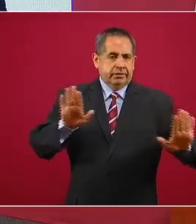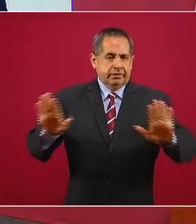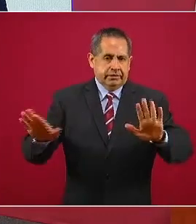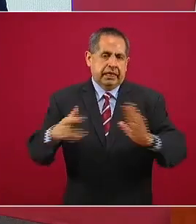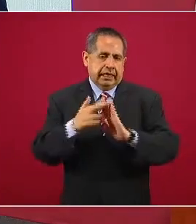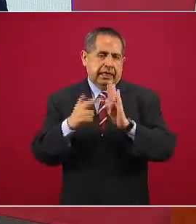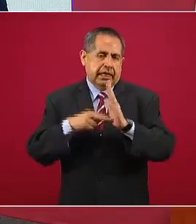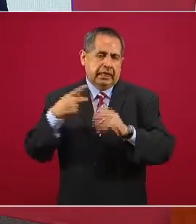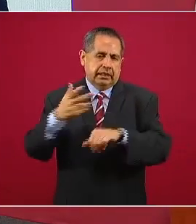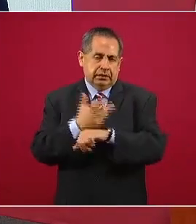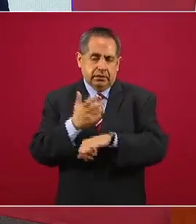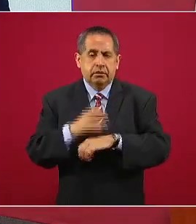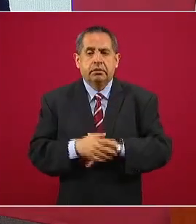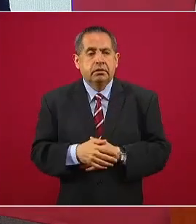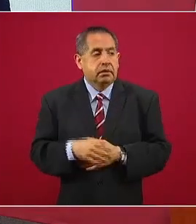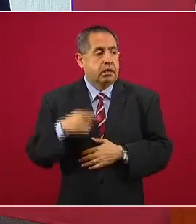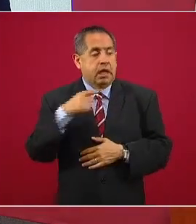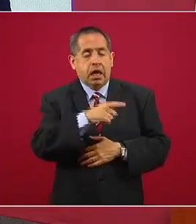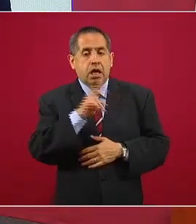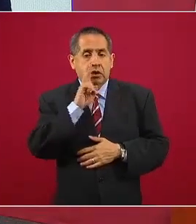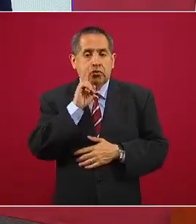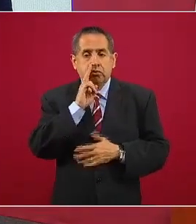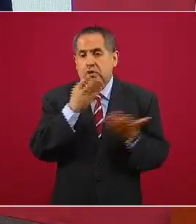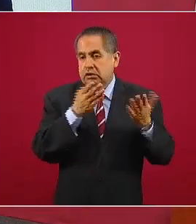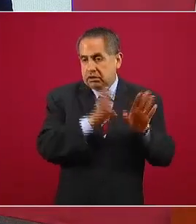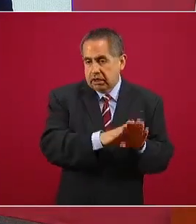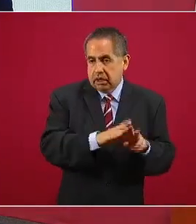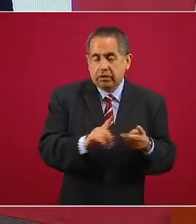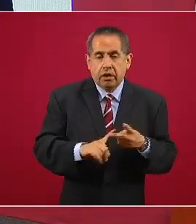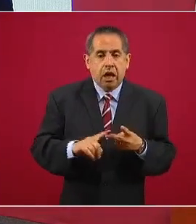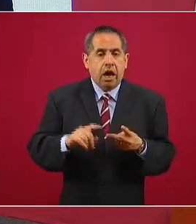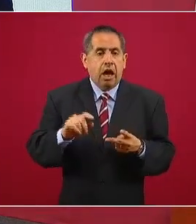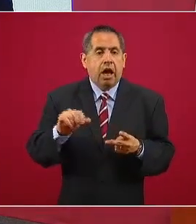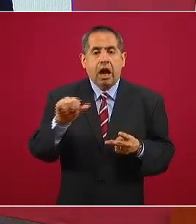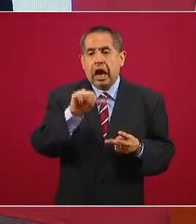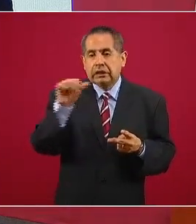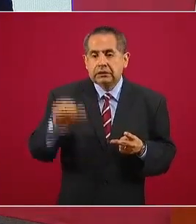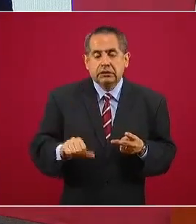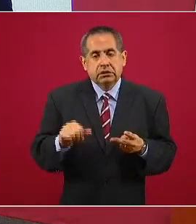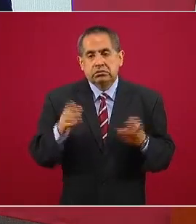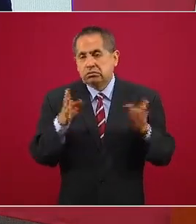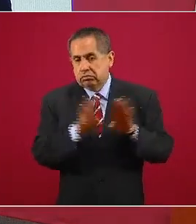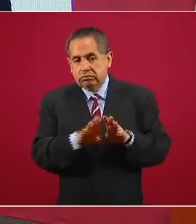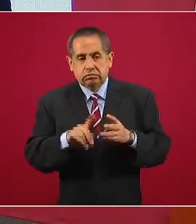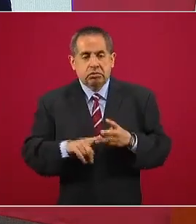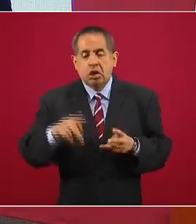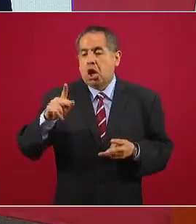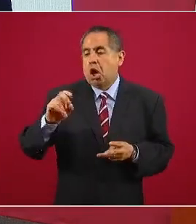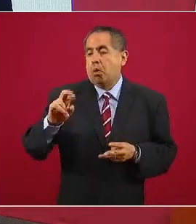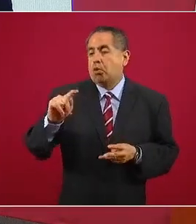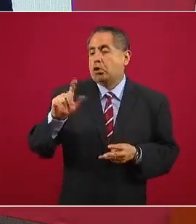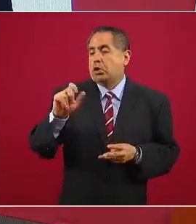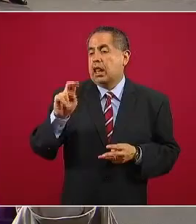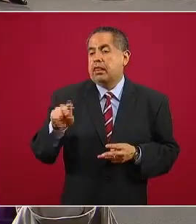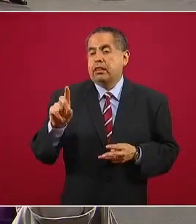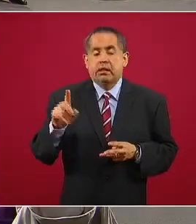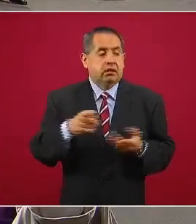Cerrados solamente tenemos, como dije, Houston, Austin y Portland al día de hoy. Todos los demás están